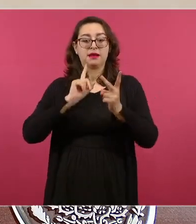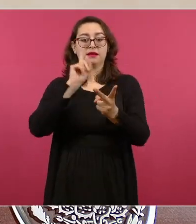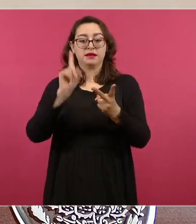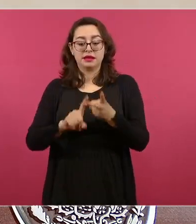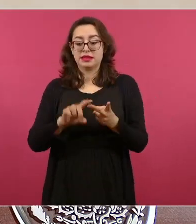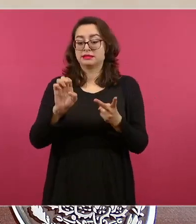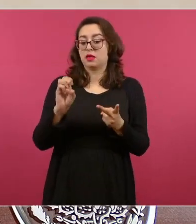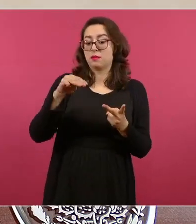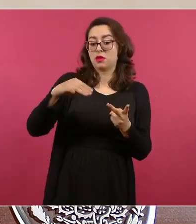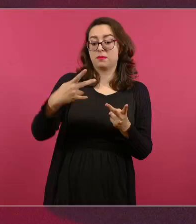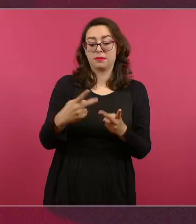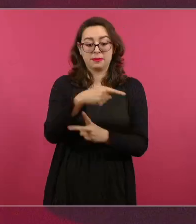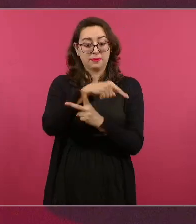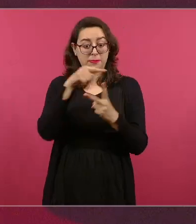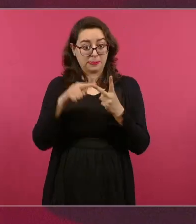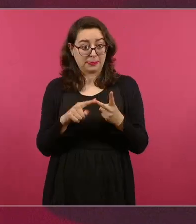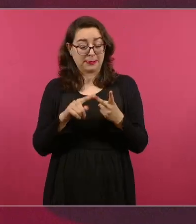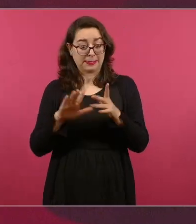presidente.